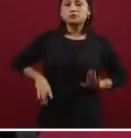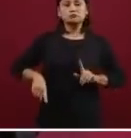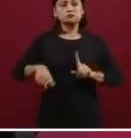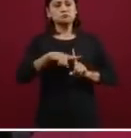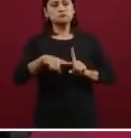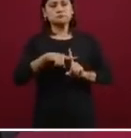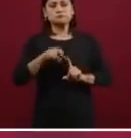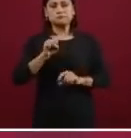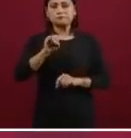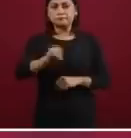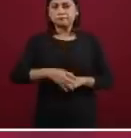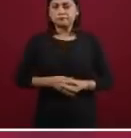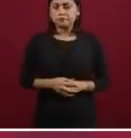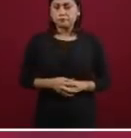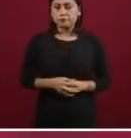inclusive